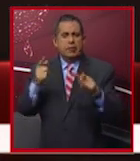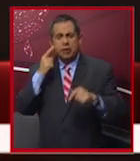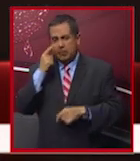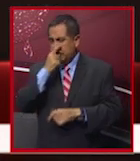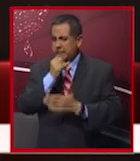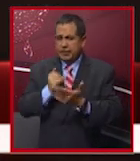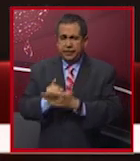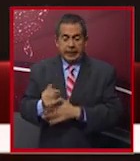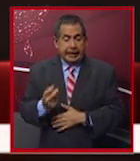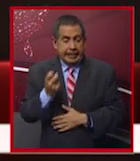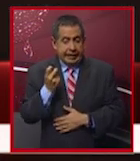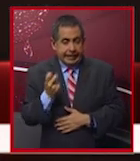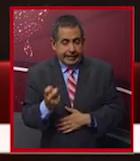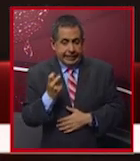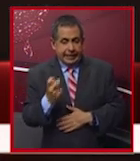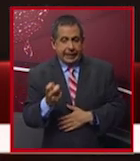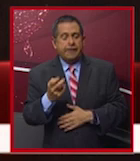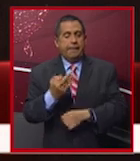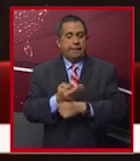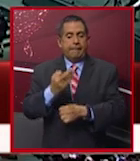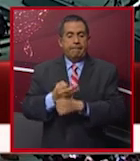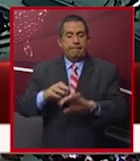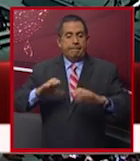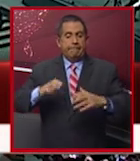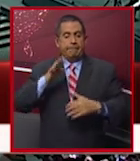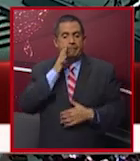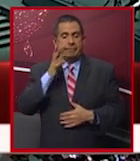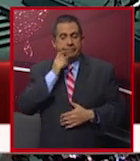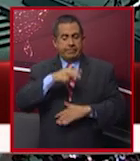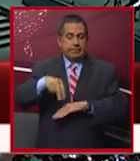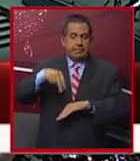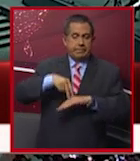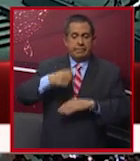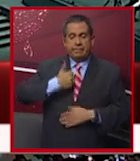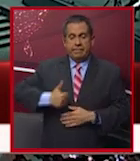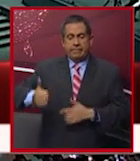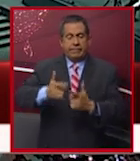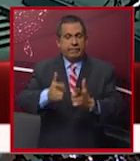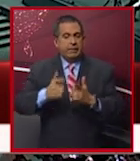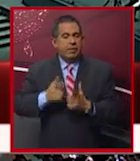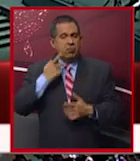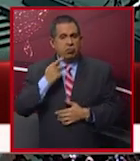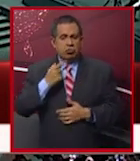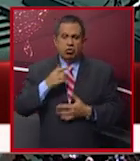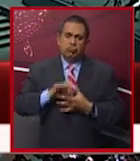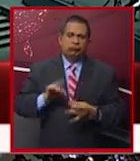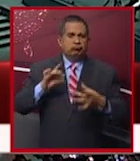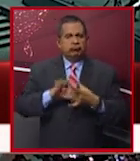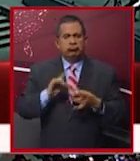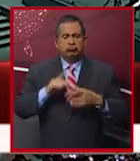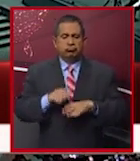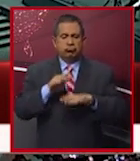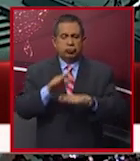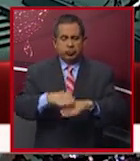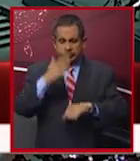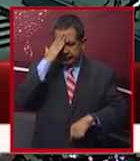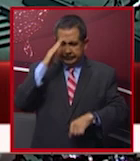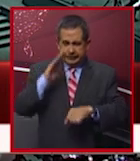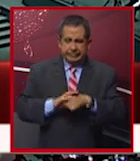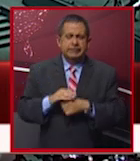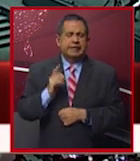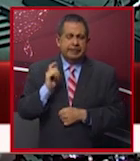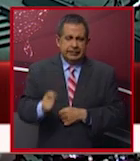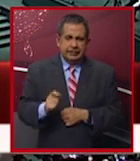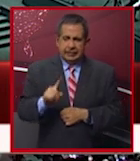Bueno, sobre este hecho, en el Pleno de la Cámara de Diputados, en tribuna, los grupos parlamentarios fijaron posiciones con la conmemoración de